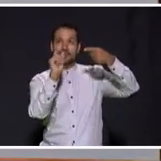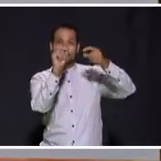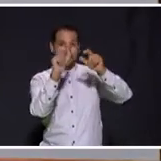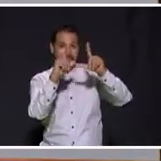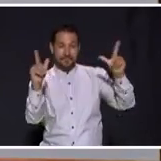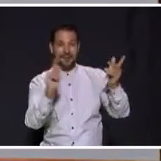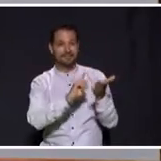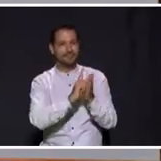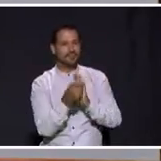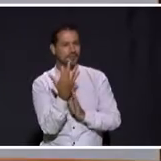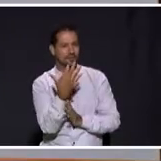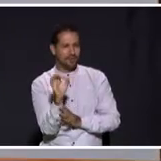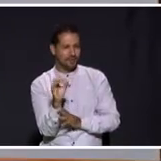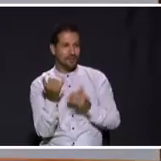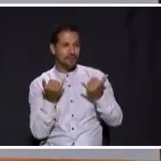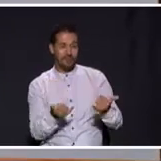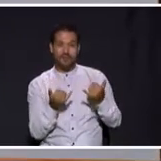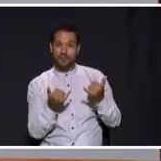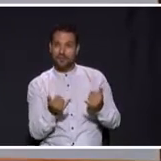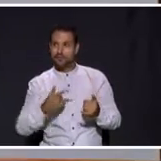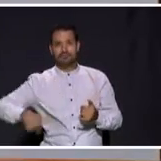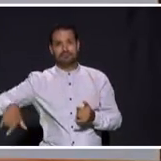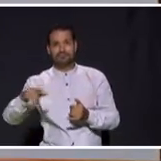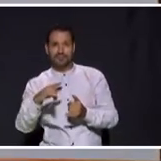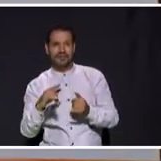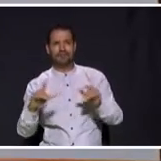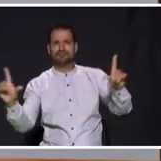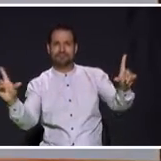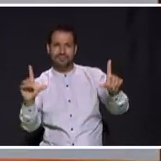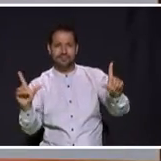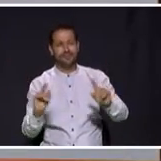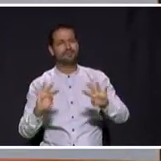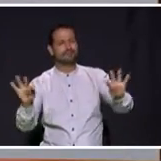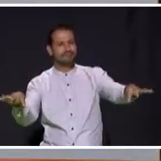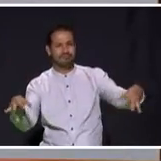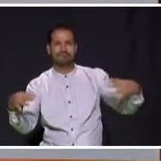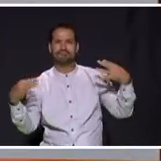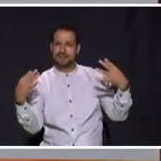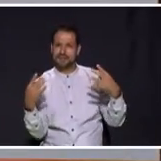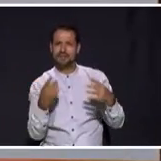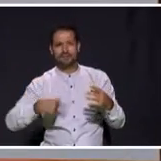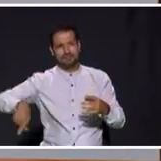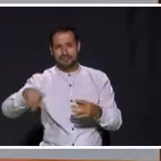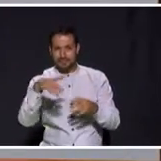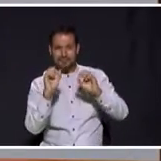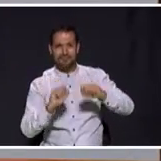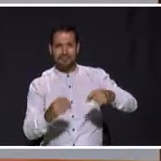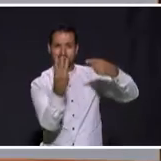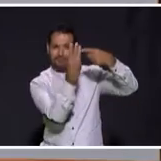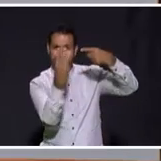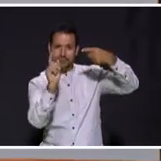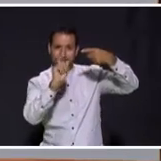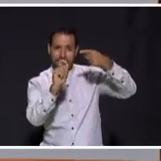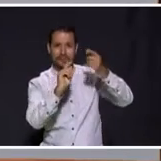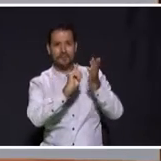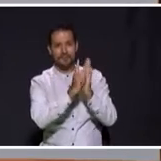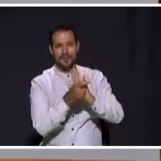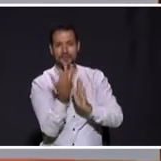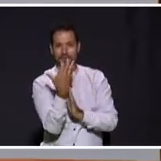ustedes están conectados a través de las pantallas de sus televisores pero también lo pueden hacer a través de www puntos minuto 30 puntocom y